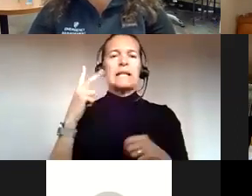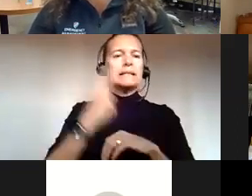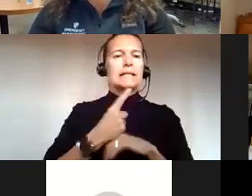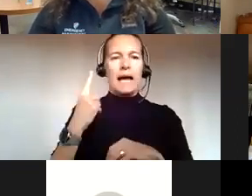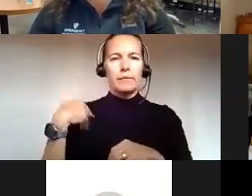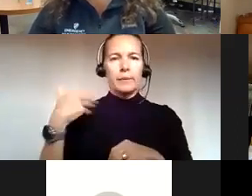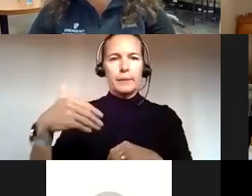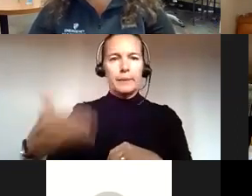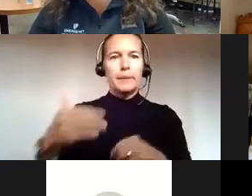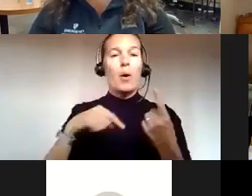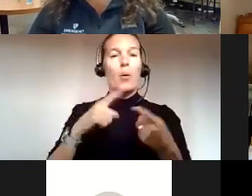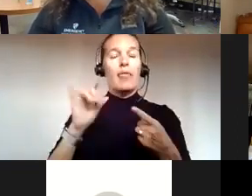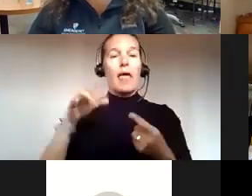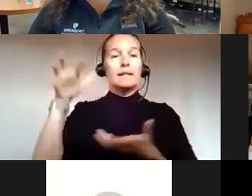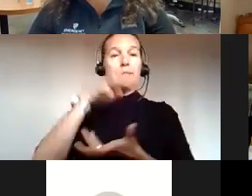humo,